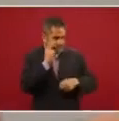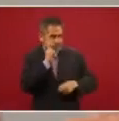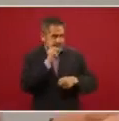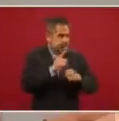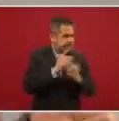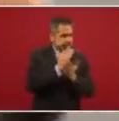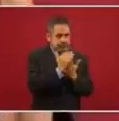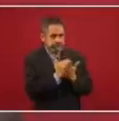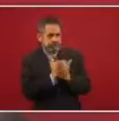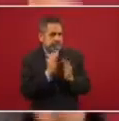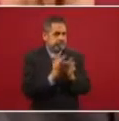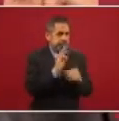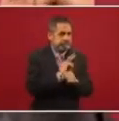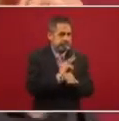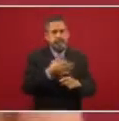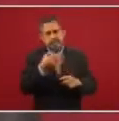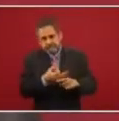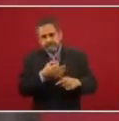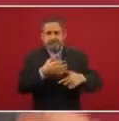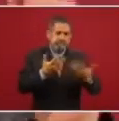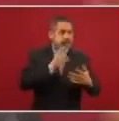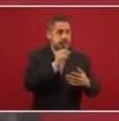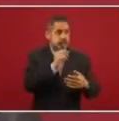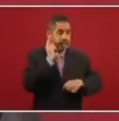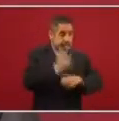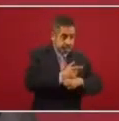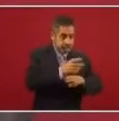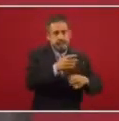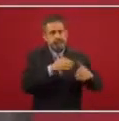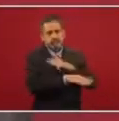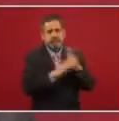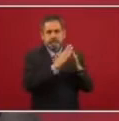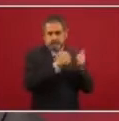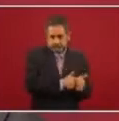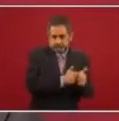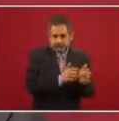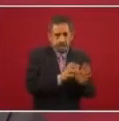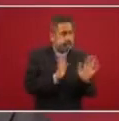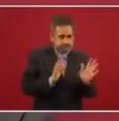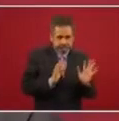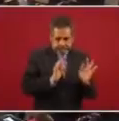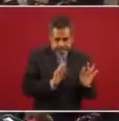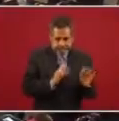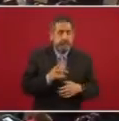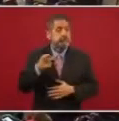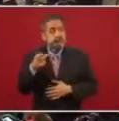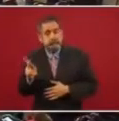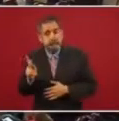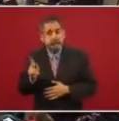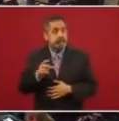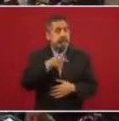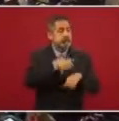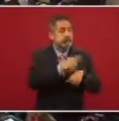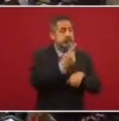detección de casos confirmación diagnóstica su aislamiento y el estudio de contactos pero la característica de pasar